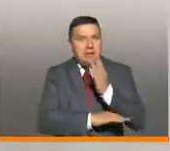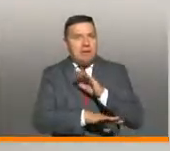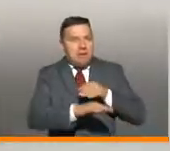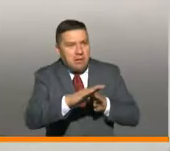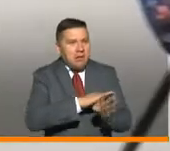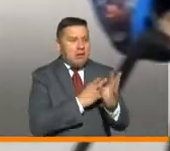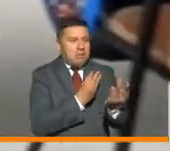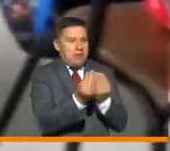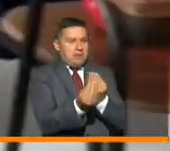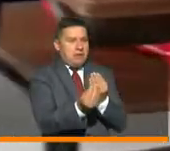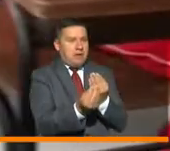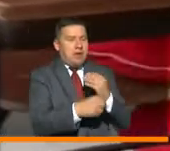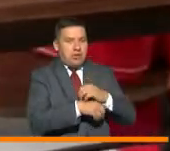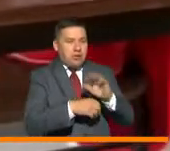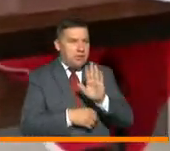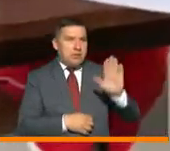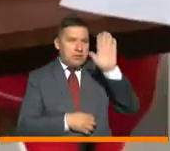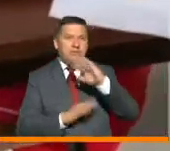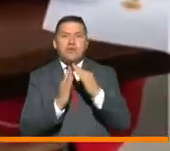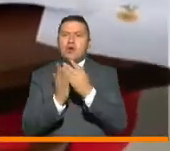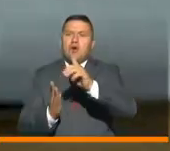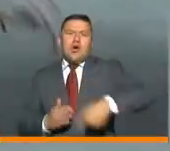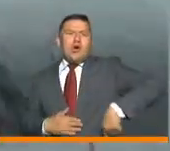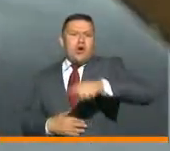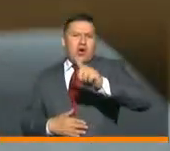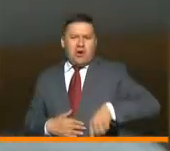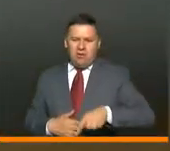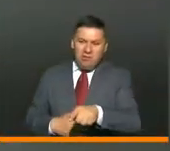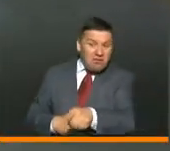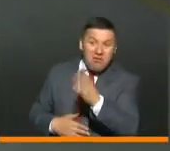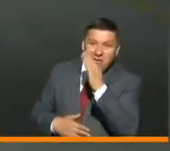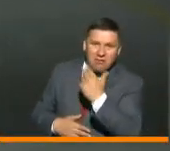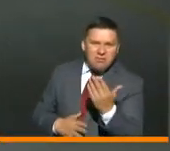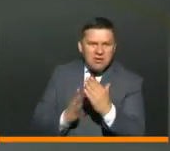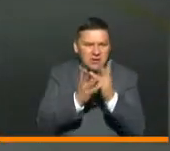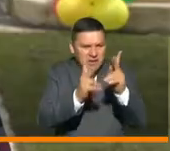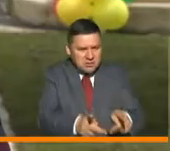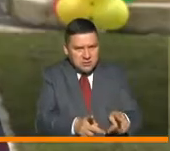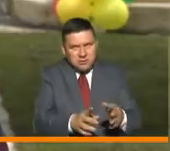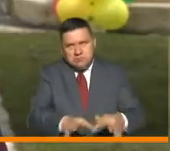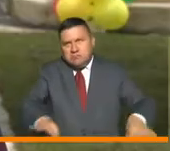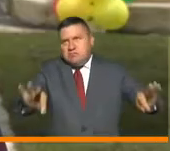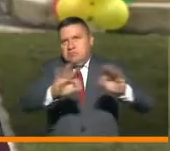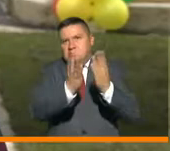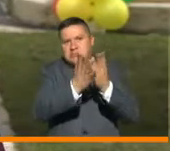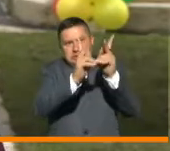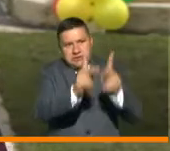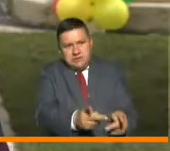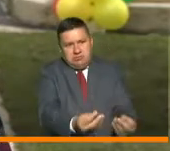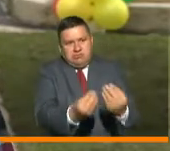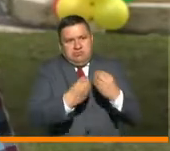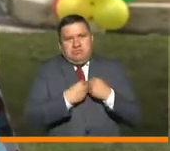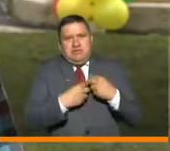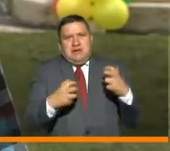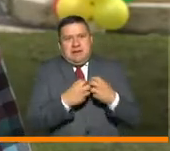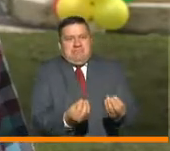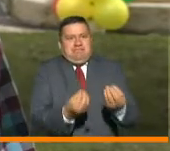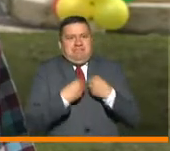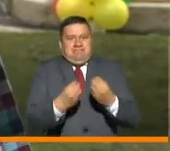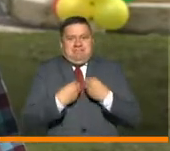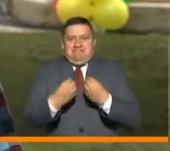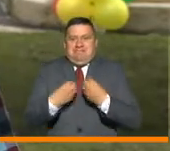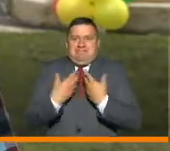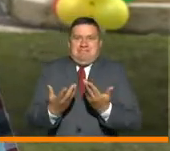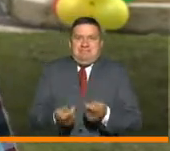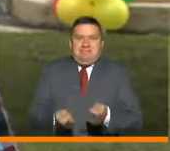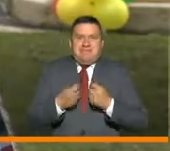estudiantes en todo el territorio. Los colegios no son nada si no están los estudiantes, son la razón de ser, nos inyectan energía, nos dan ánimo,